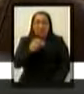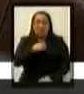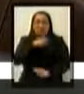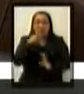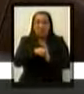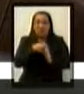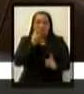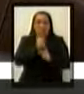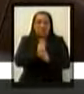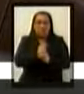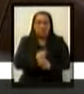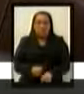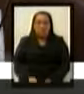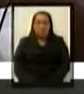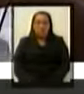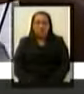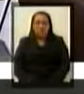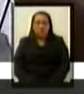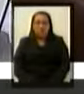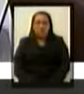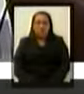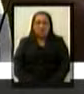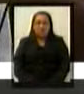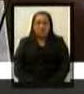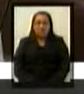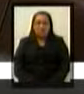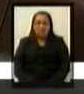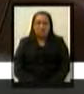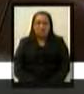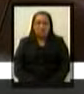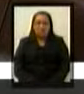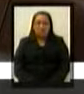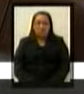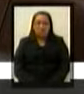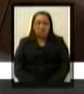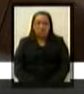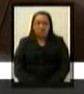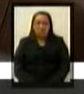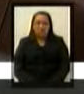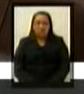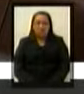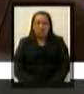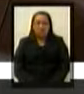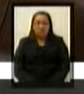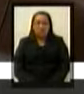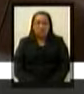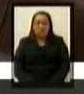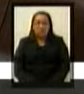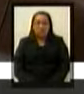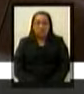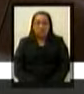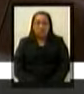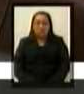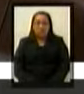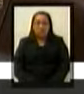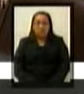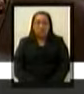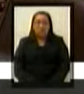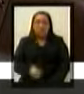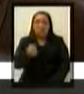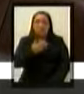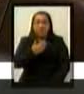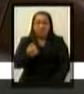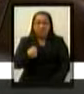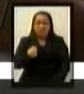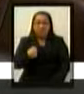proyecto personal ingresarlo al proyecto del Ejecutivo. Y si el presidente de